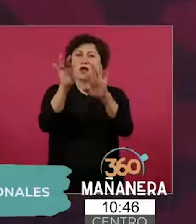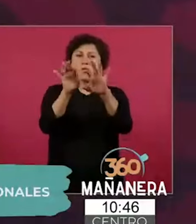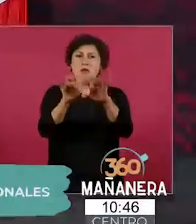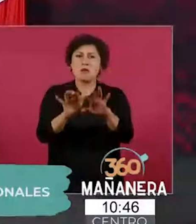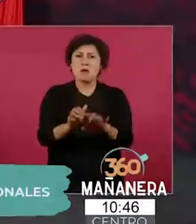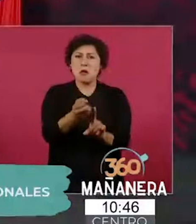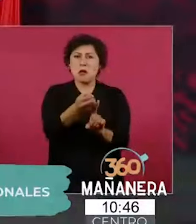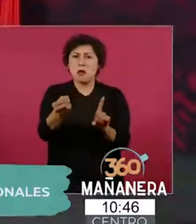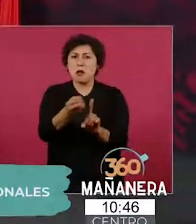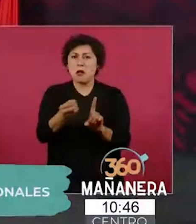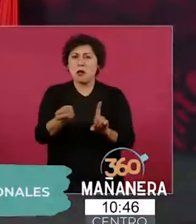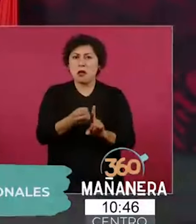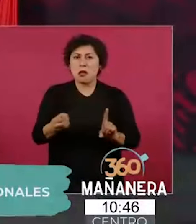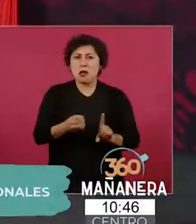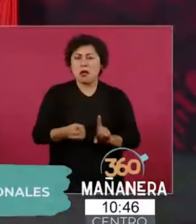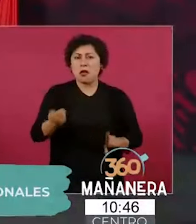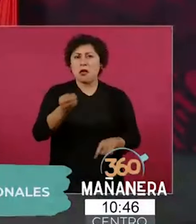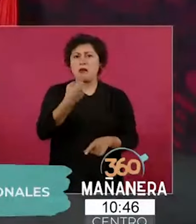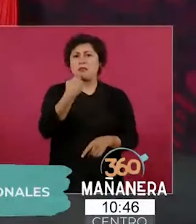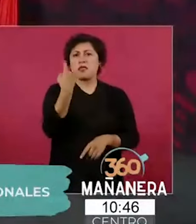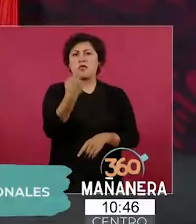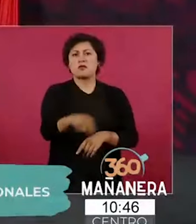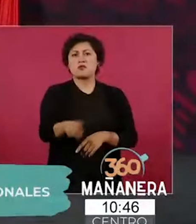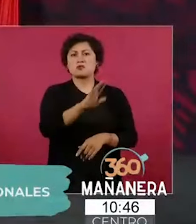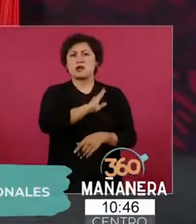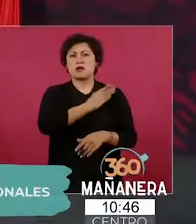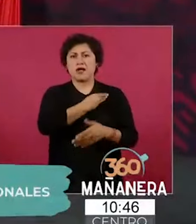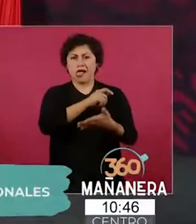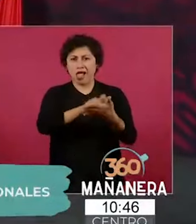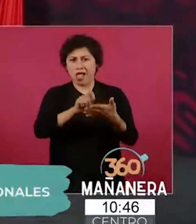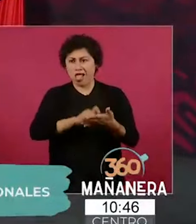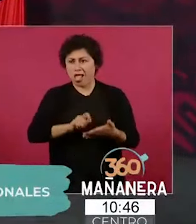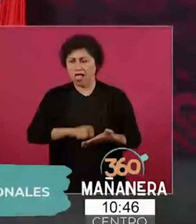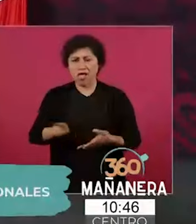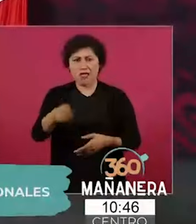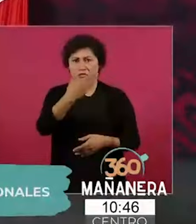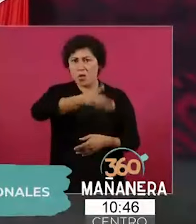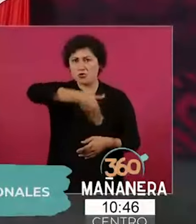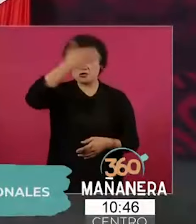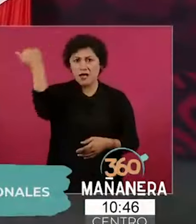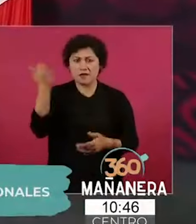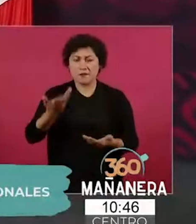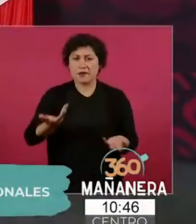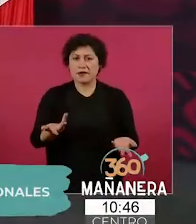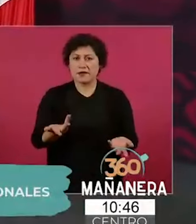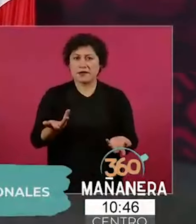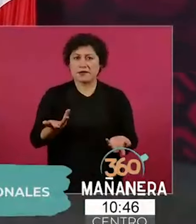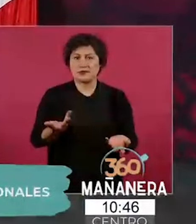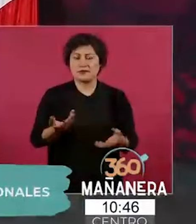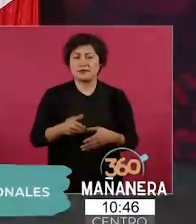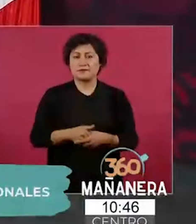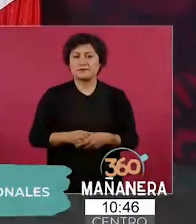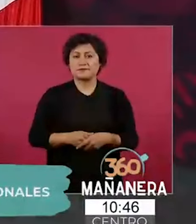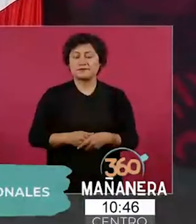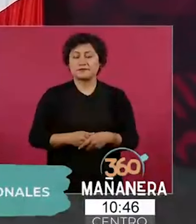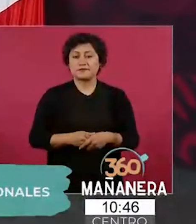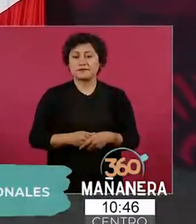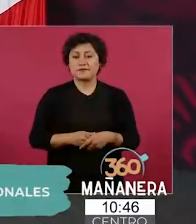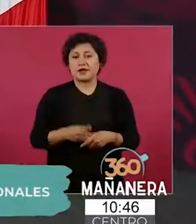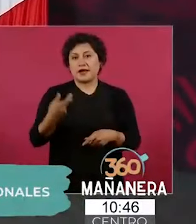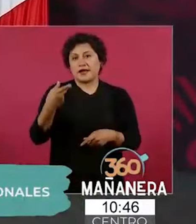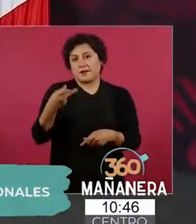redactar una denuncia son sus